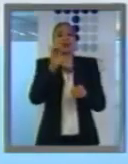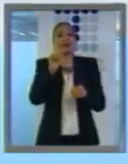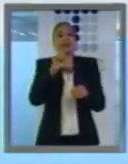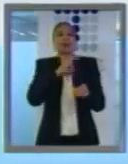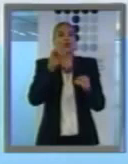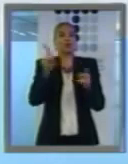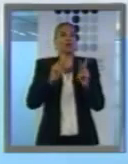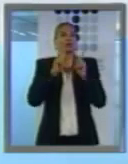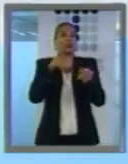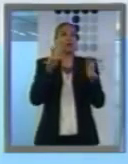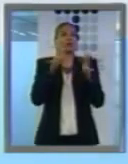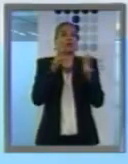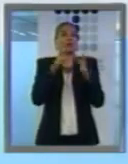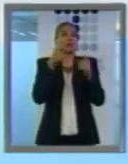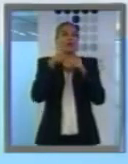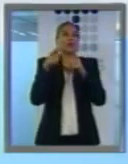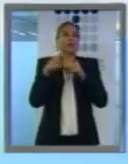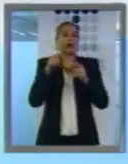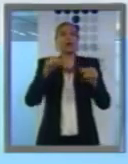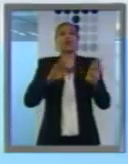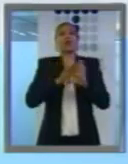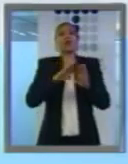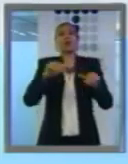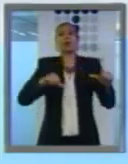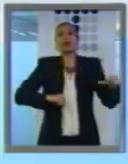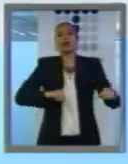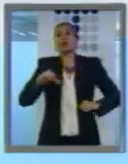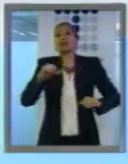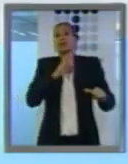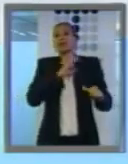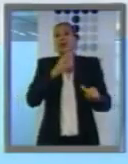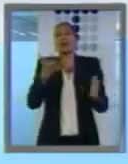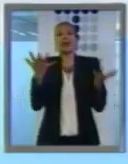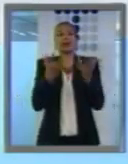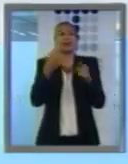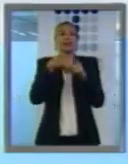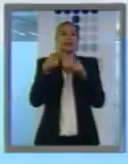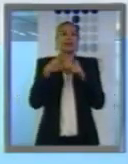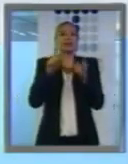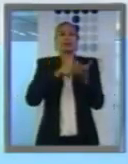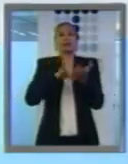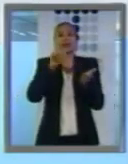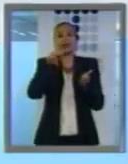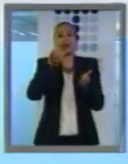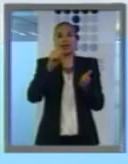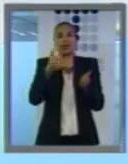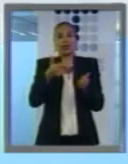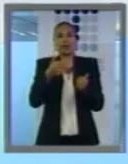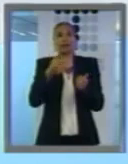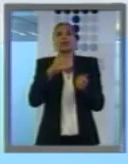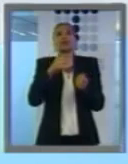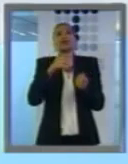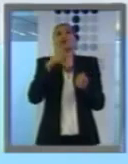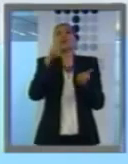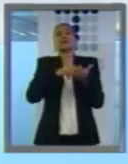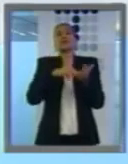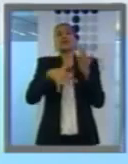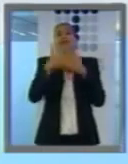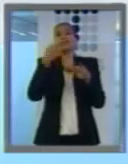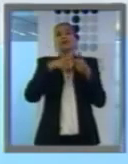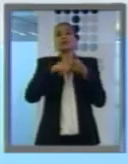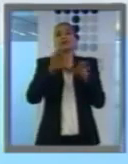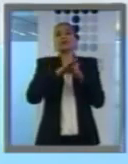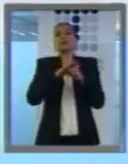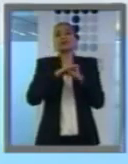puente para llevar a cabo las aportaciones que en su momento del INEGI. Recientemente, en 2015, en la